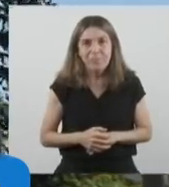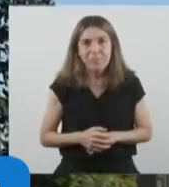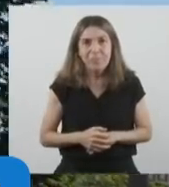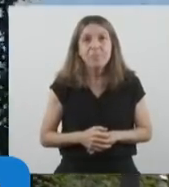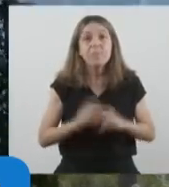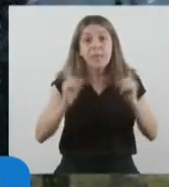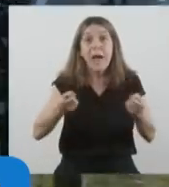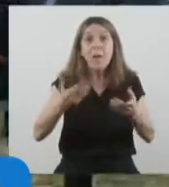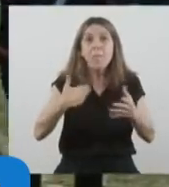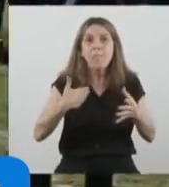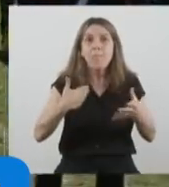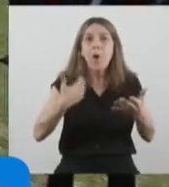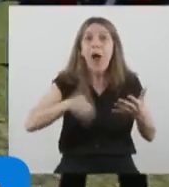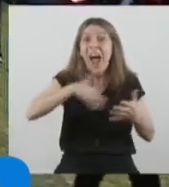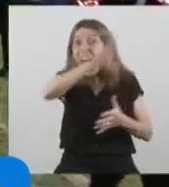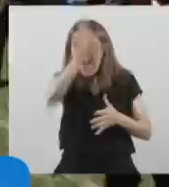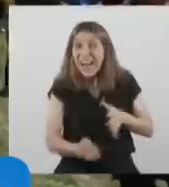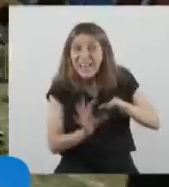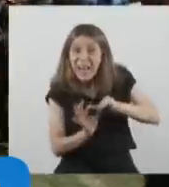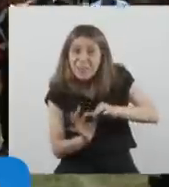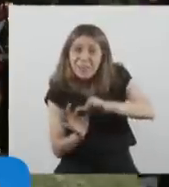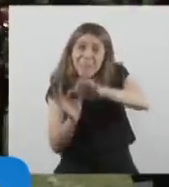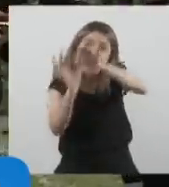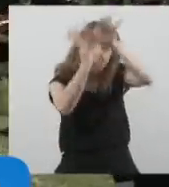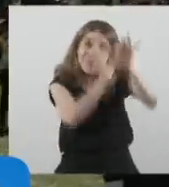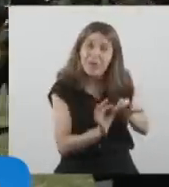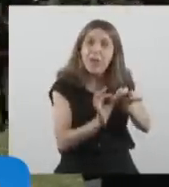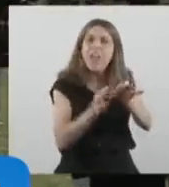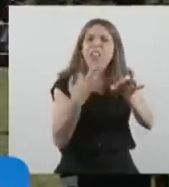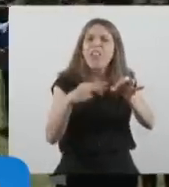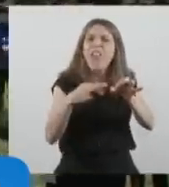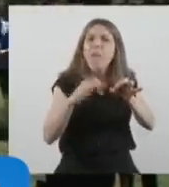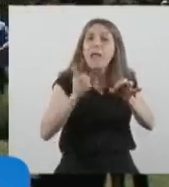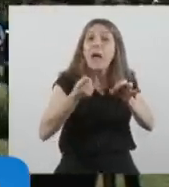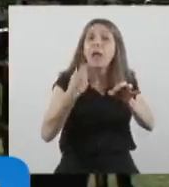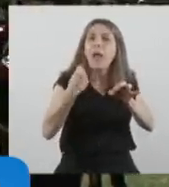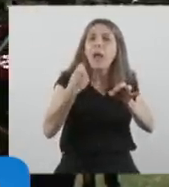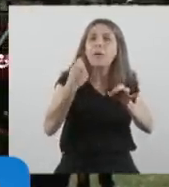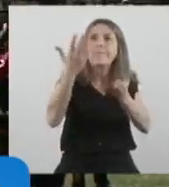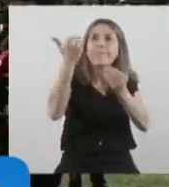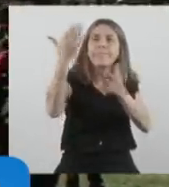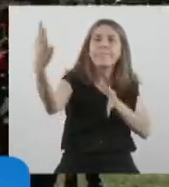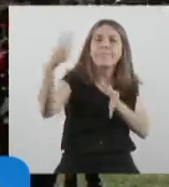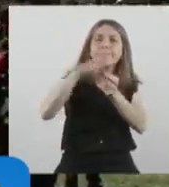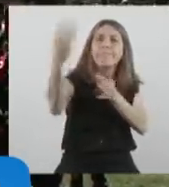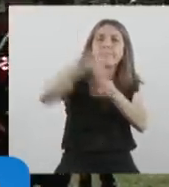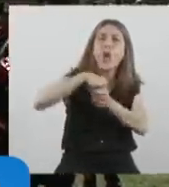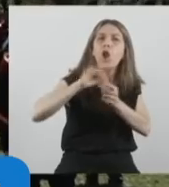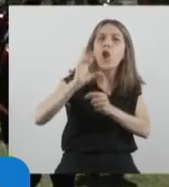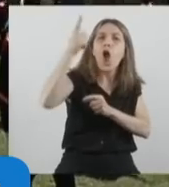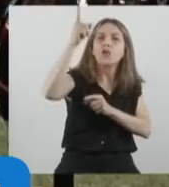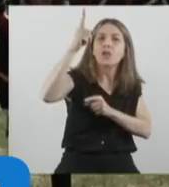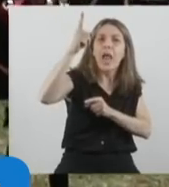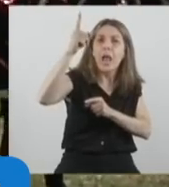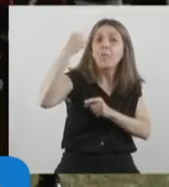y para integrar la argentina- también tenemos que integrar este norte que es políticamente parte de la